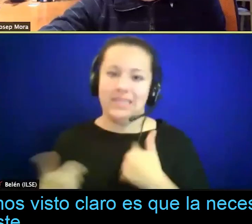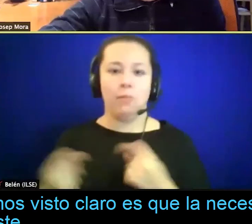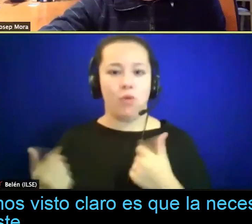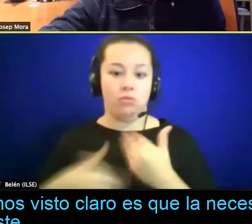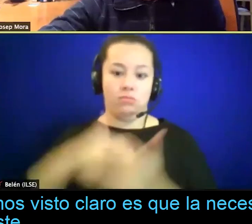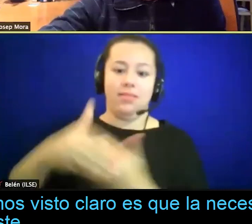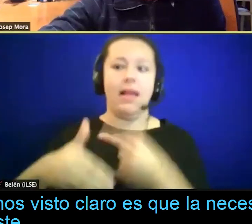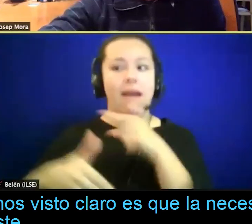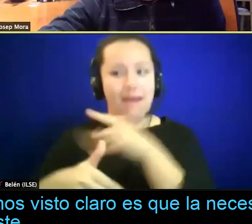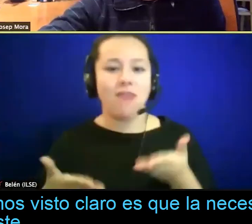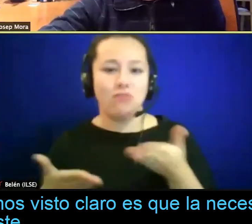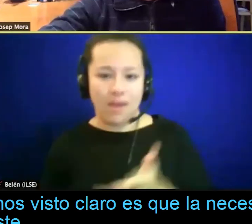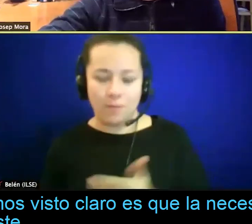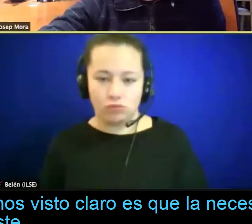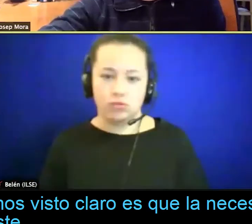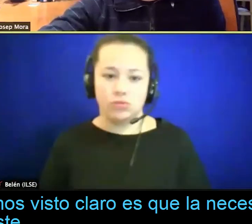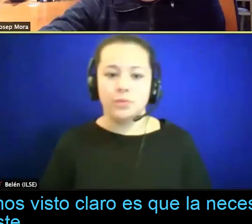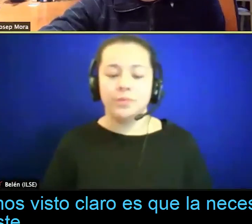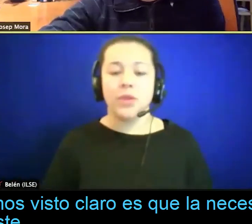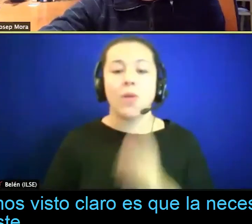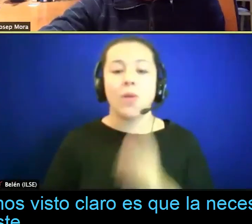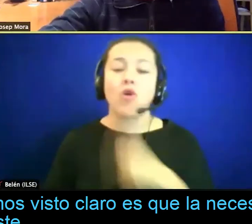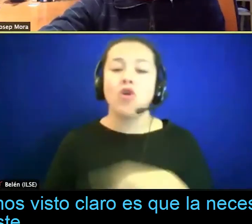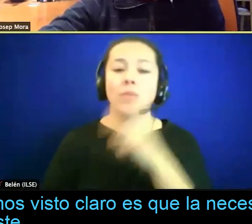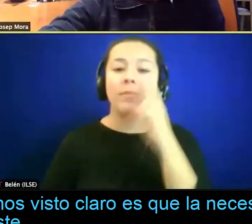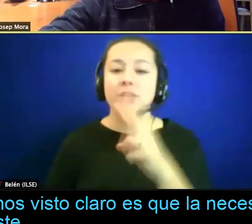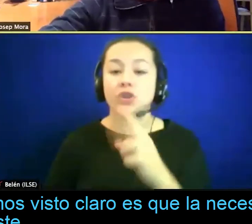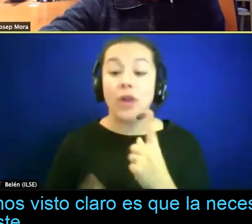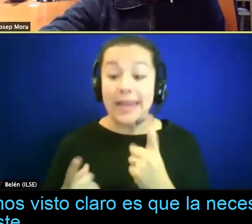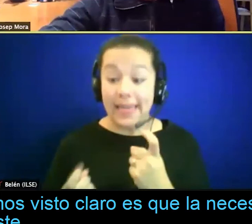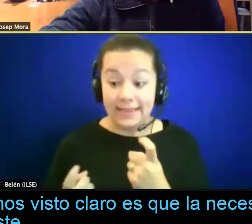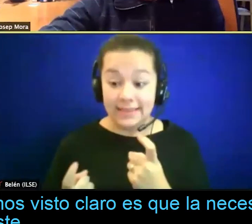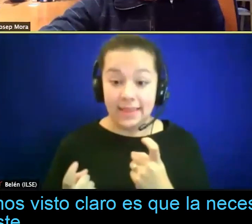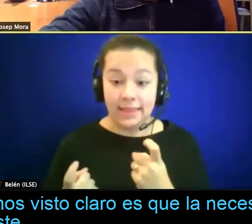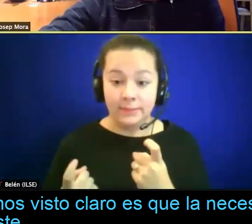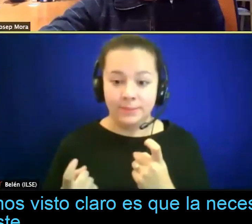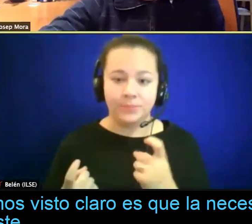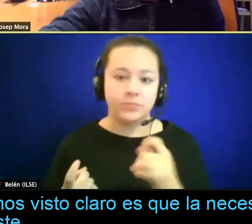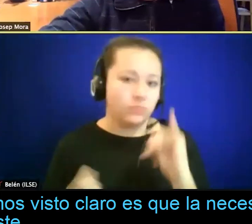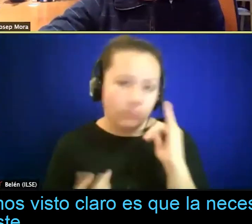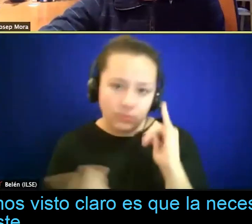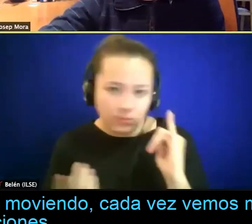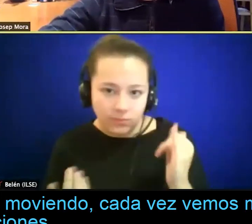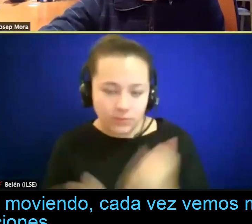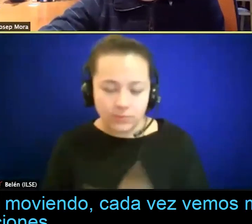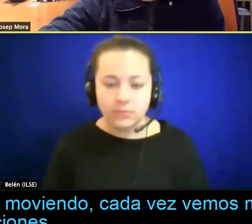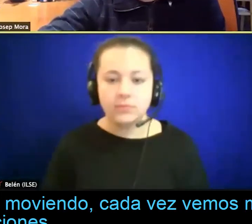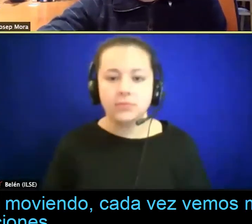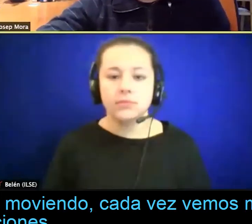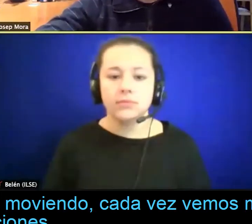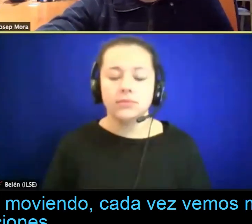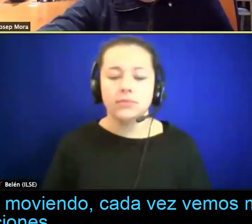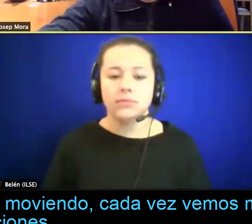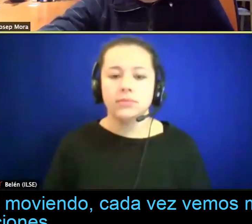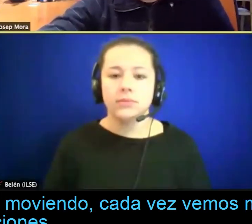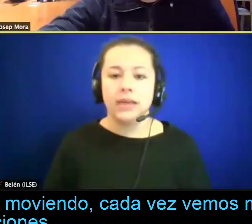que la necesidad existe, el ecosistema de impacto se está moviendo,